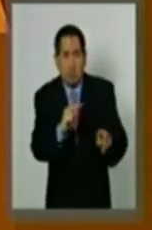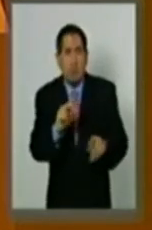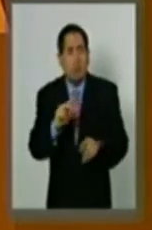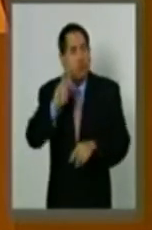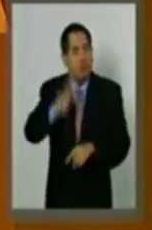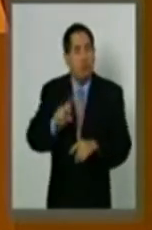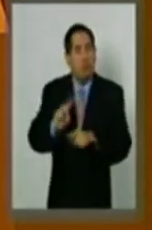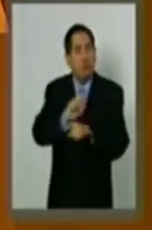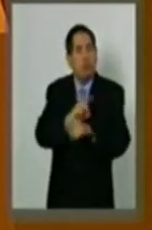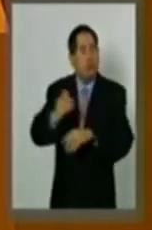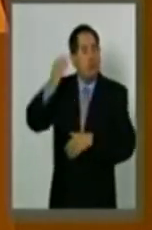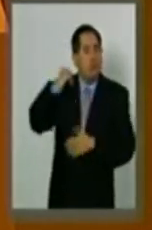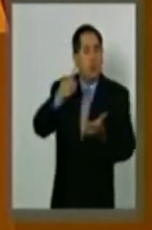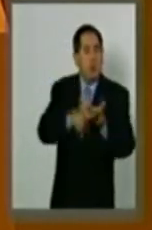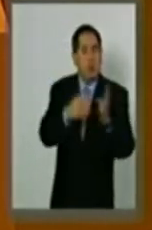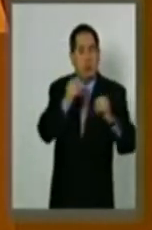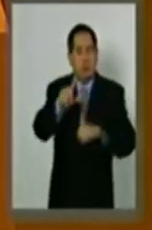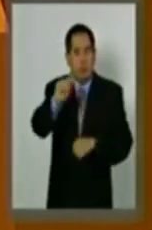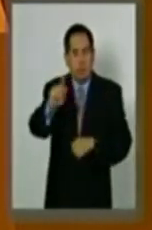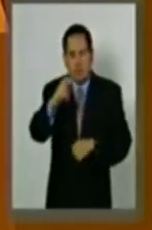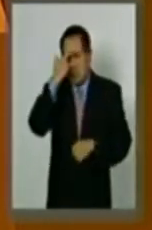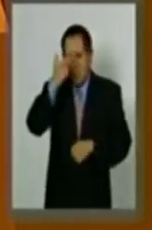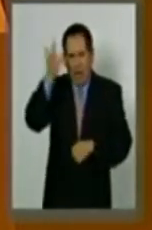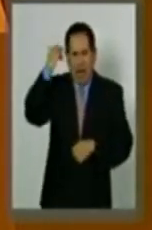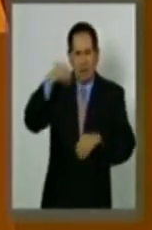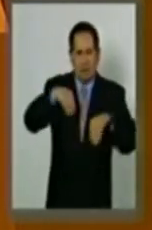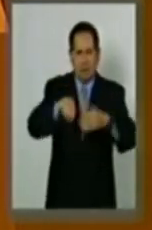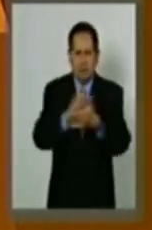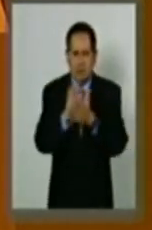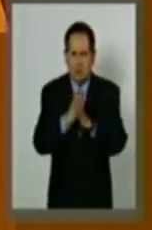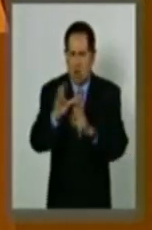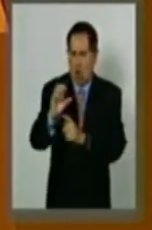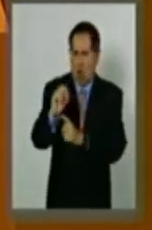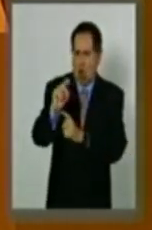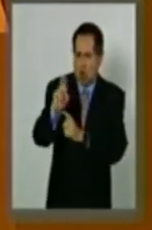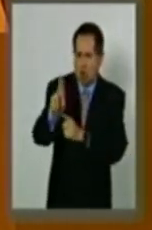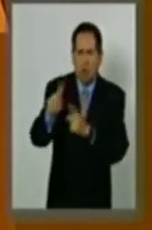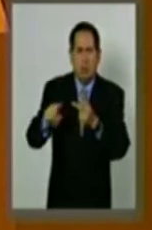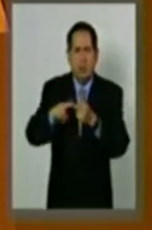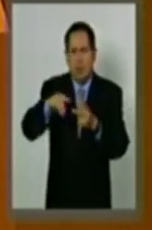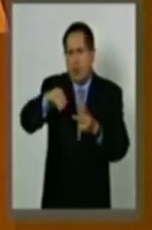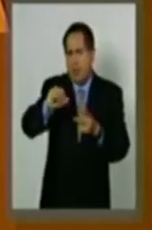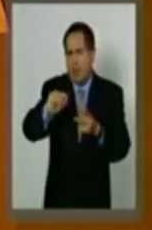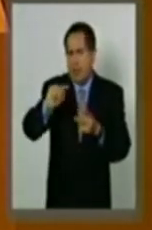70 con el inicio de la Operación Cóndor, después Marte y después de las